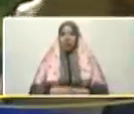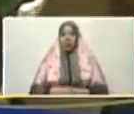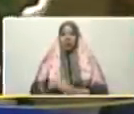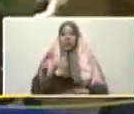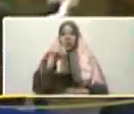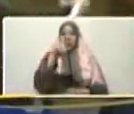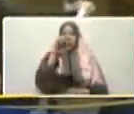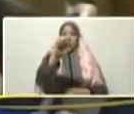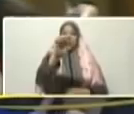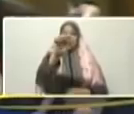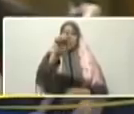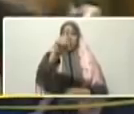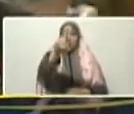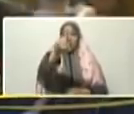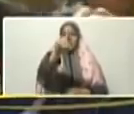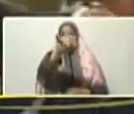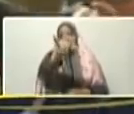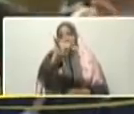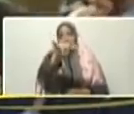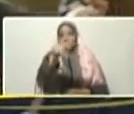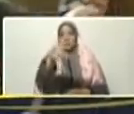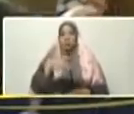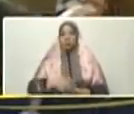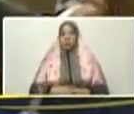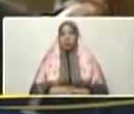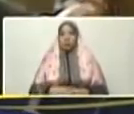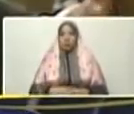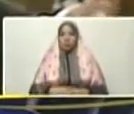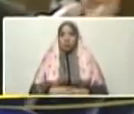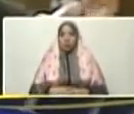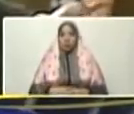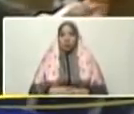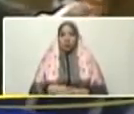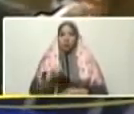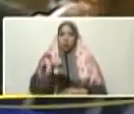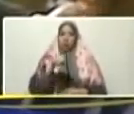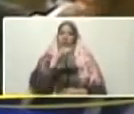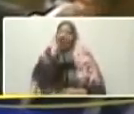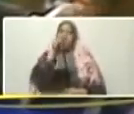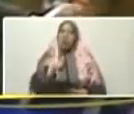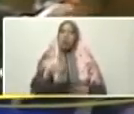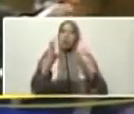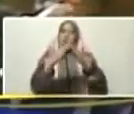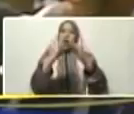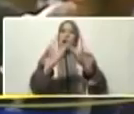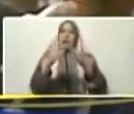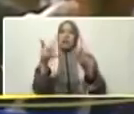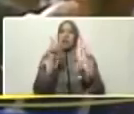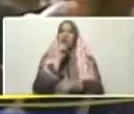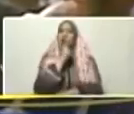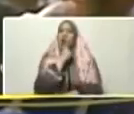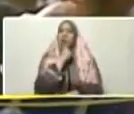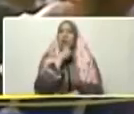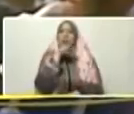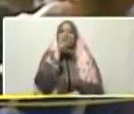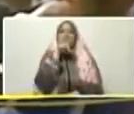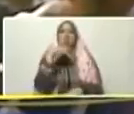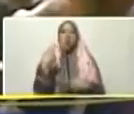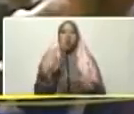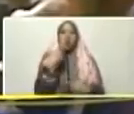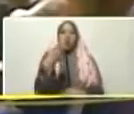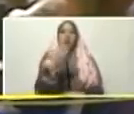una vez como te dice en tu casa dave en inglés de